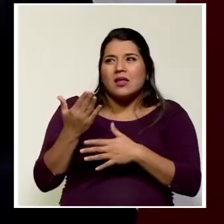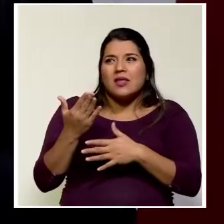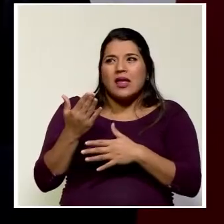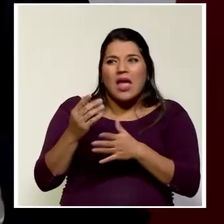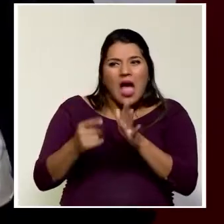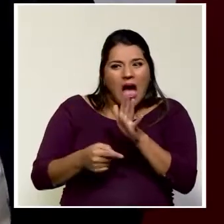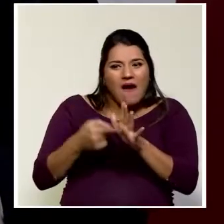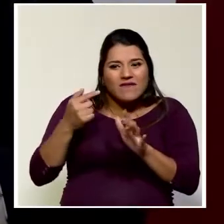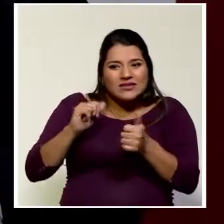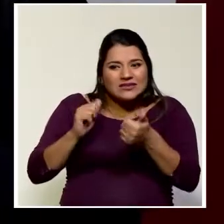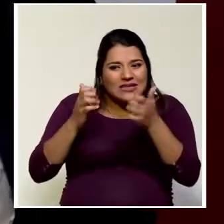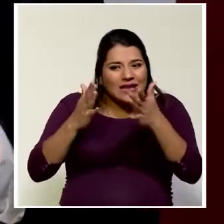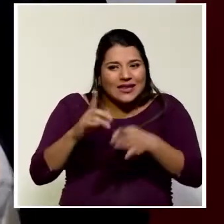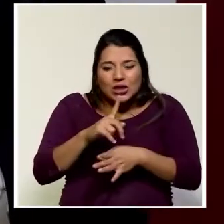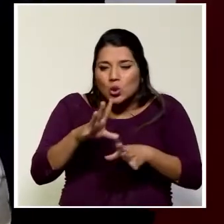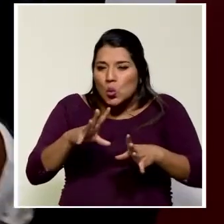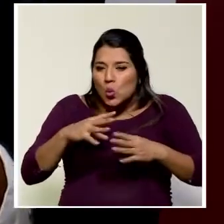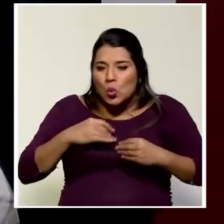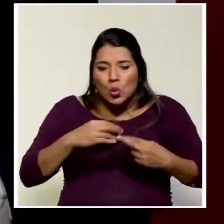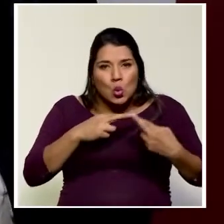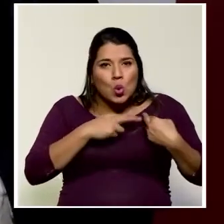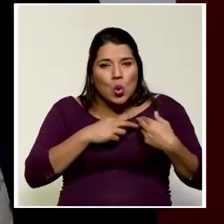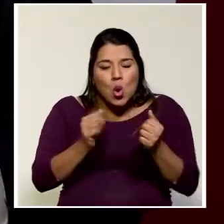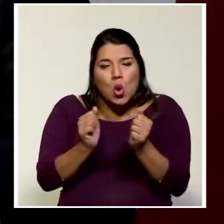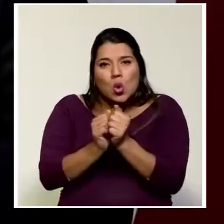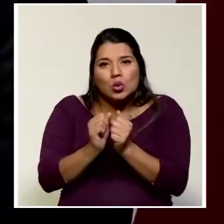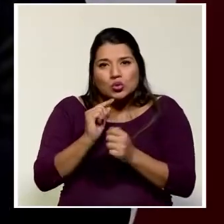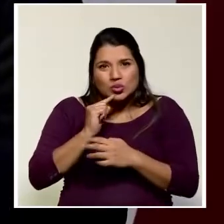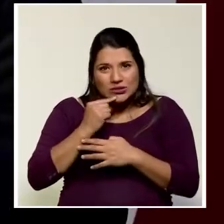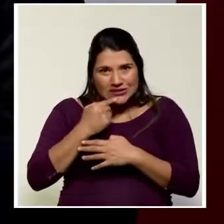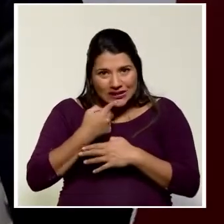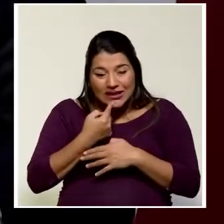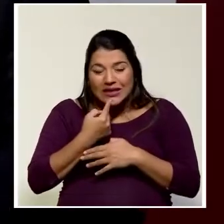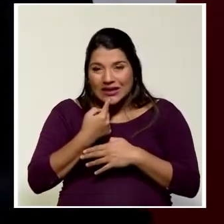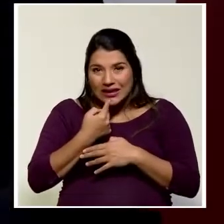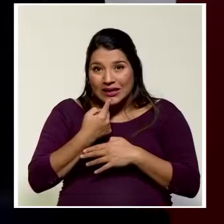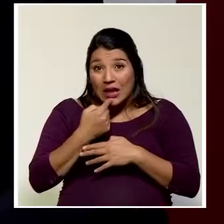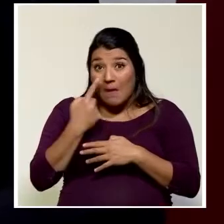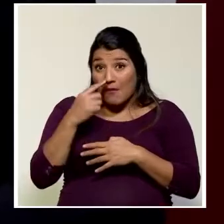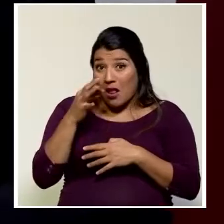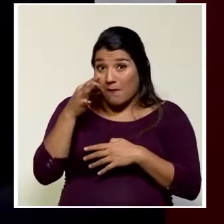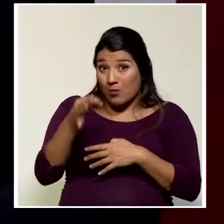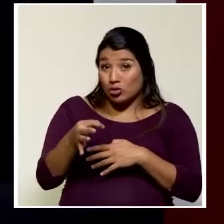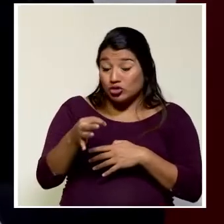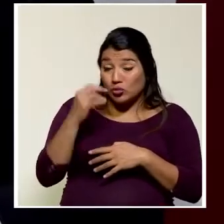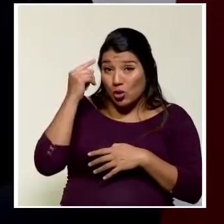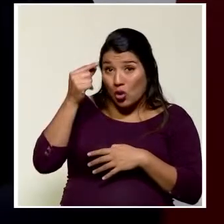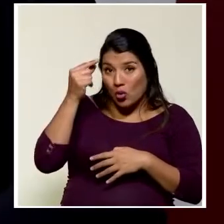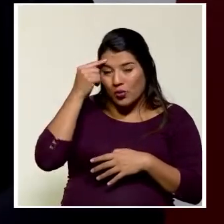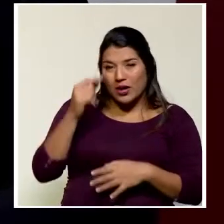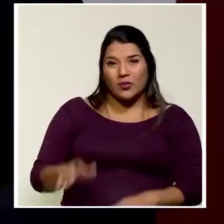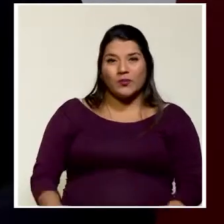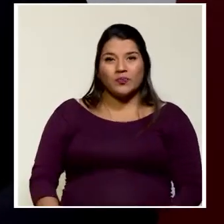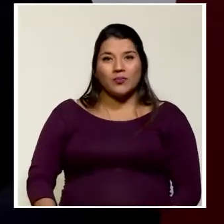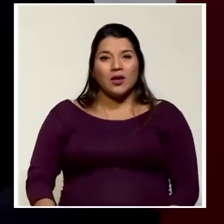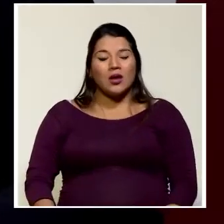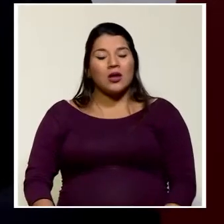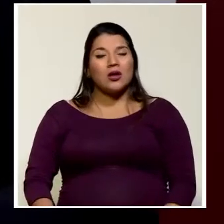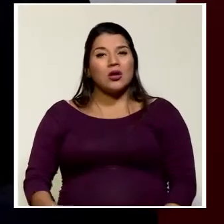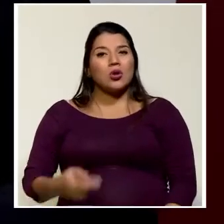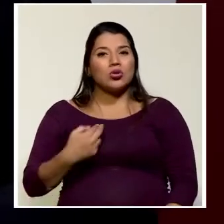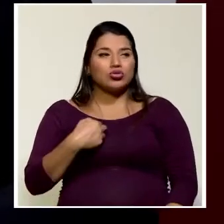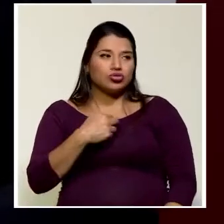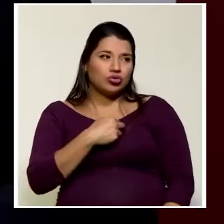seriedad con el que se toman las propuestas para el próximo gobierno. No tendremos, por supuesto,